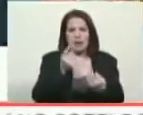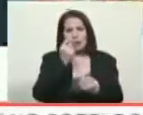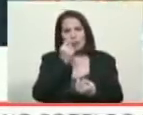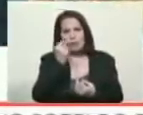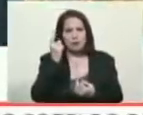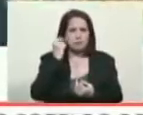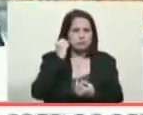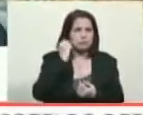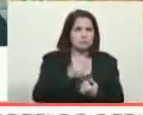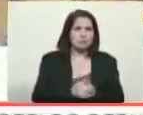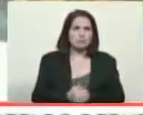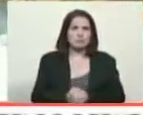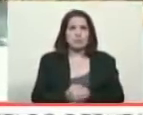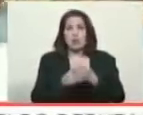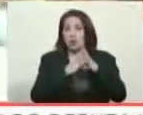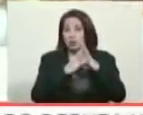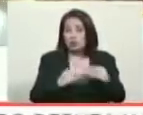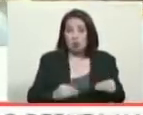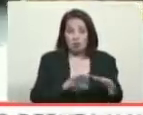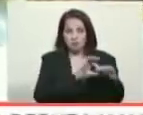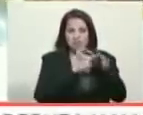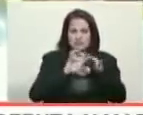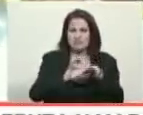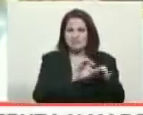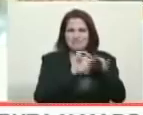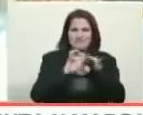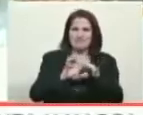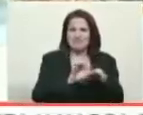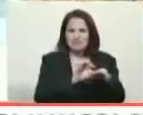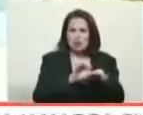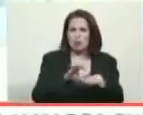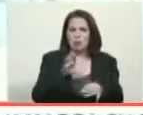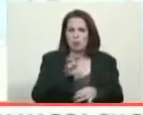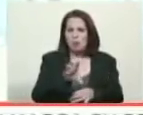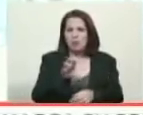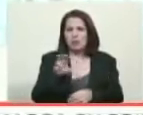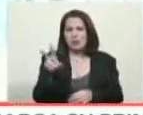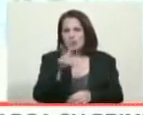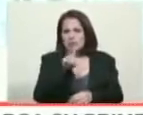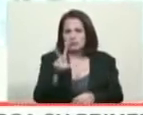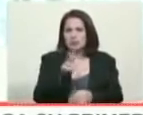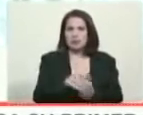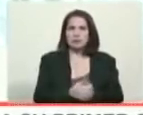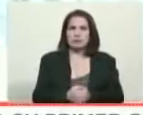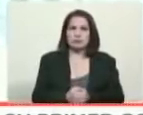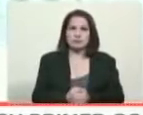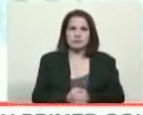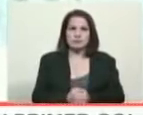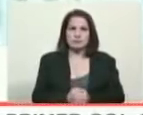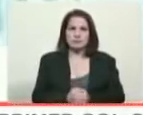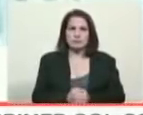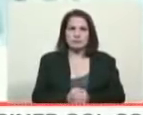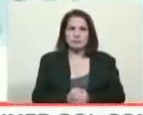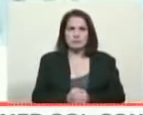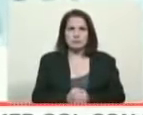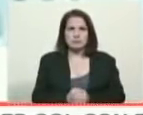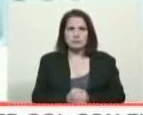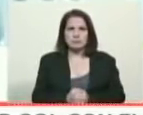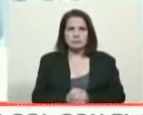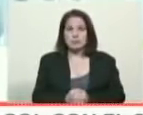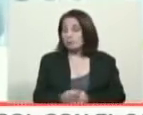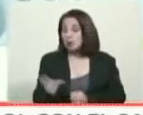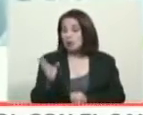qué hombre como bloque como una nación como una patria porque así en la